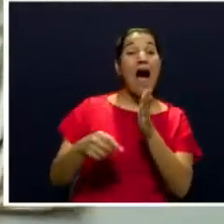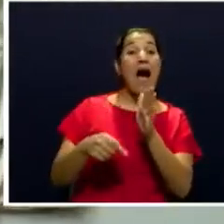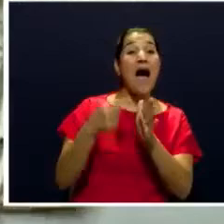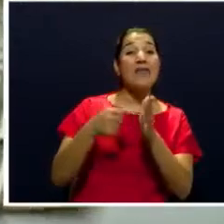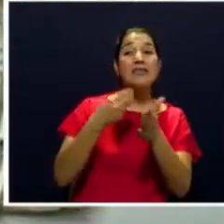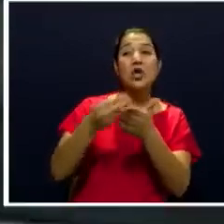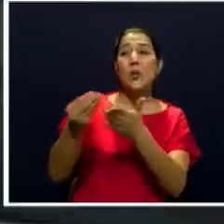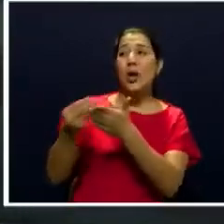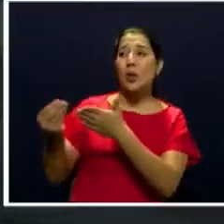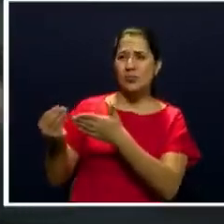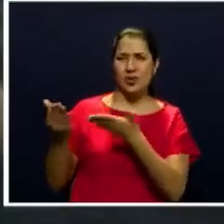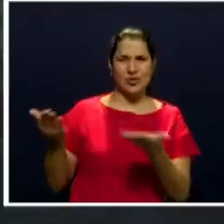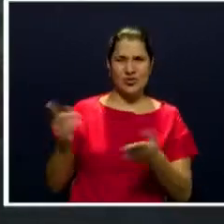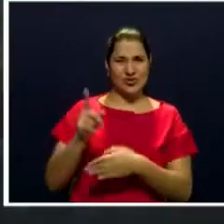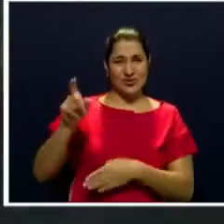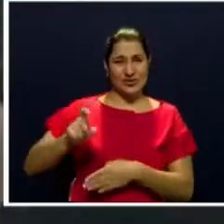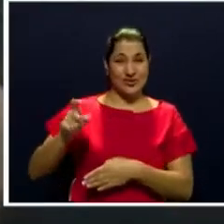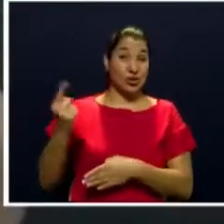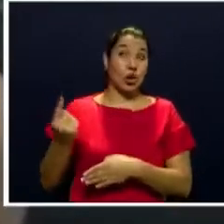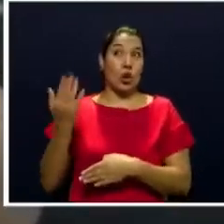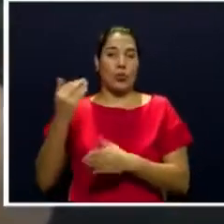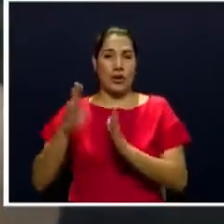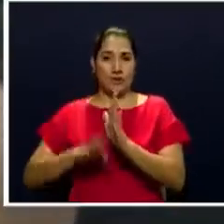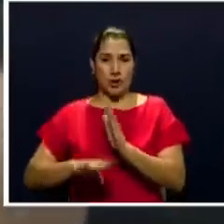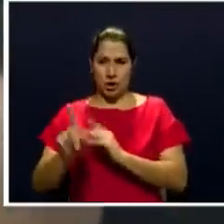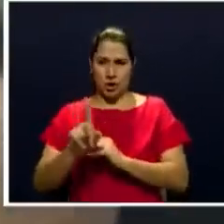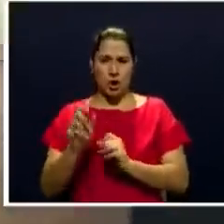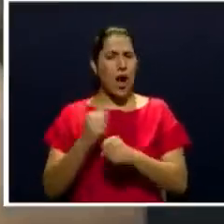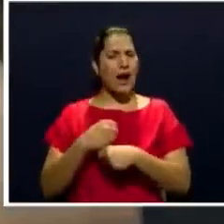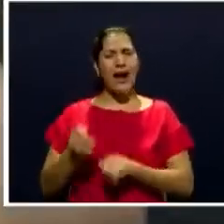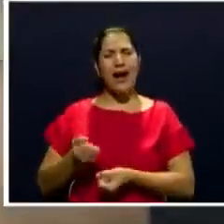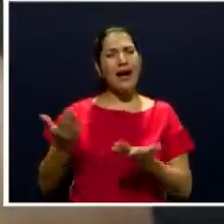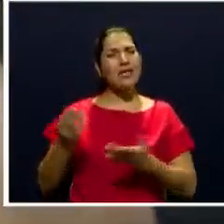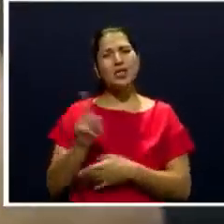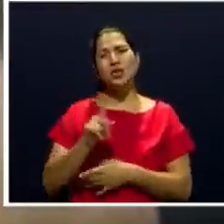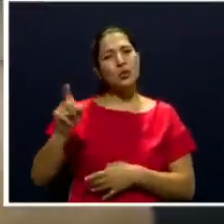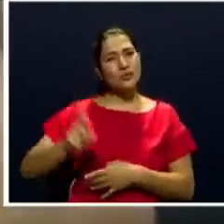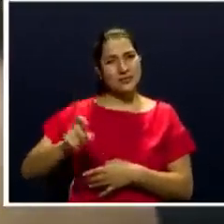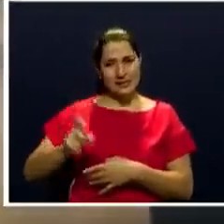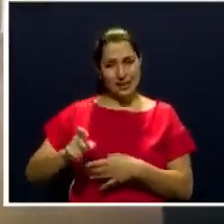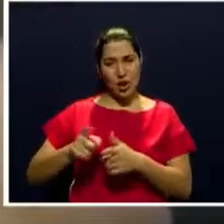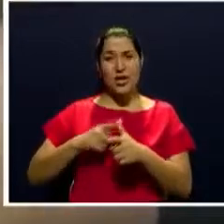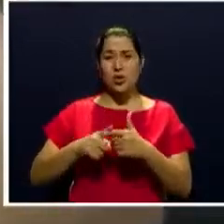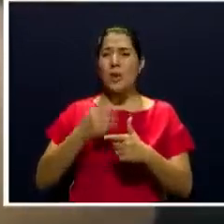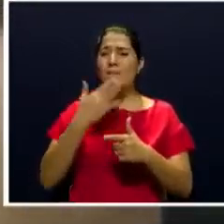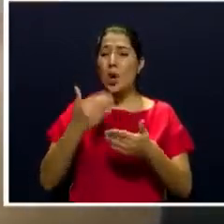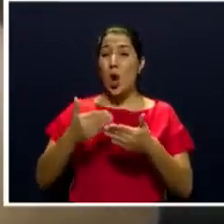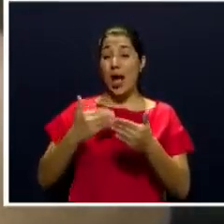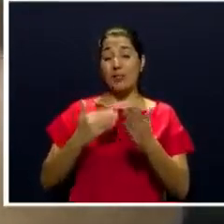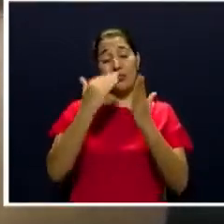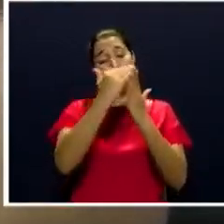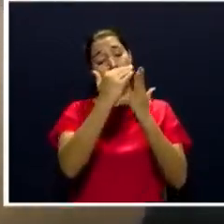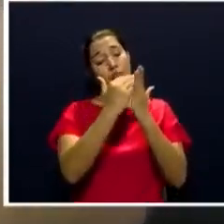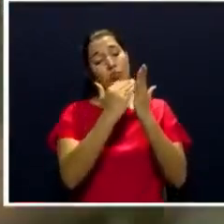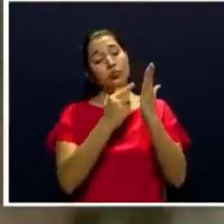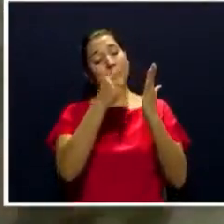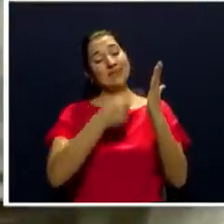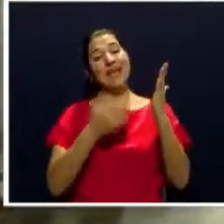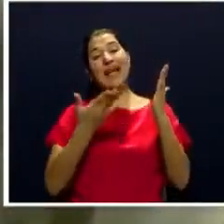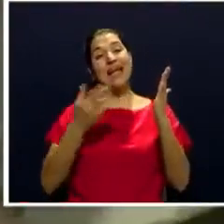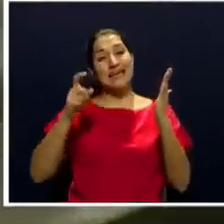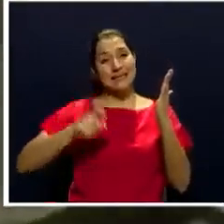son necesarios. Evite realizar gastos innecesarios. Para ello es recomendable que realice una lista de productos que requiere y las